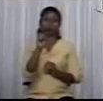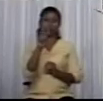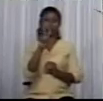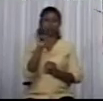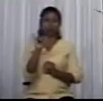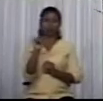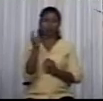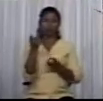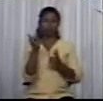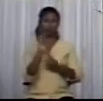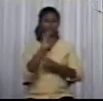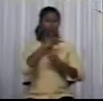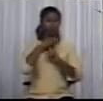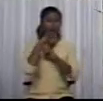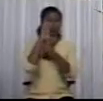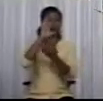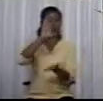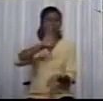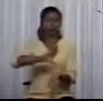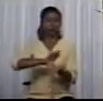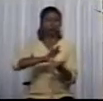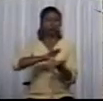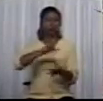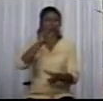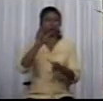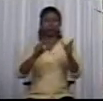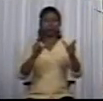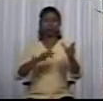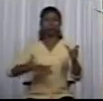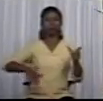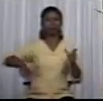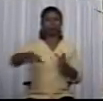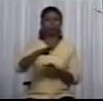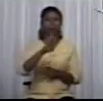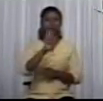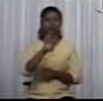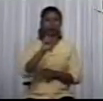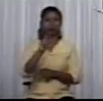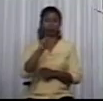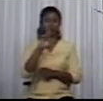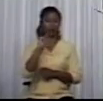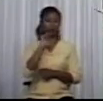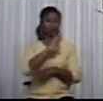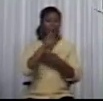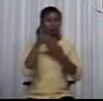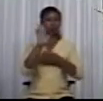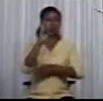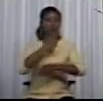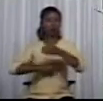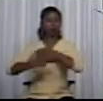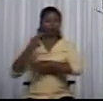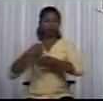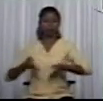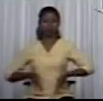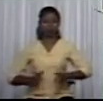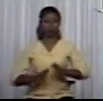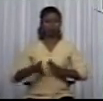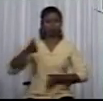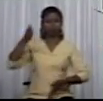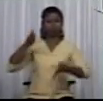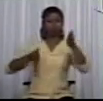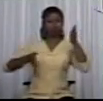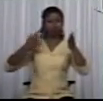una plaza en el centro del pueblo, en el centro de su pueblo, ahí donde nacieron sus hijos. Ahí donde vivió